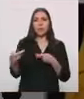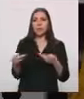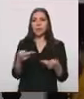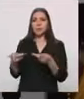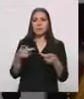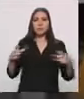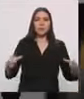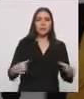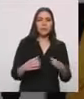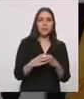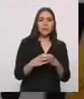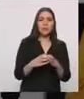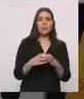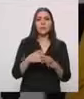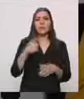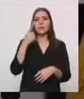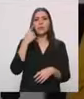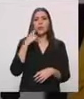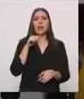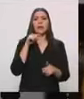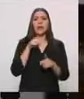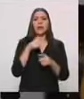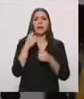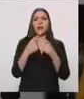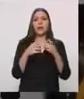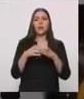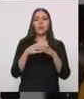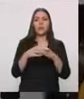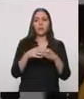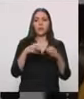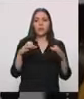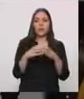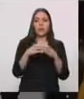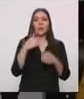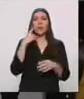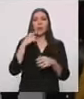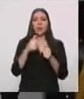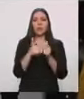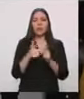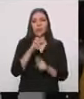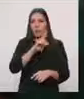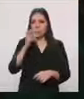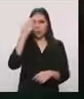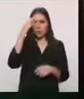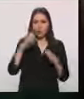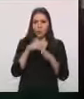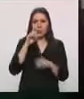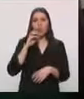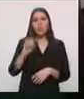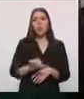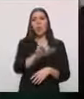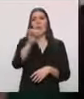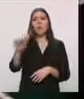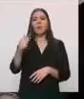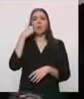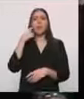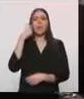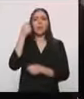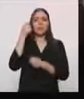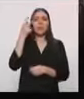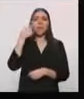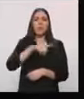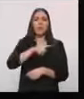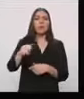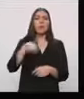en movimientos, simplemente movimientos, algunos sí reconocidos como movimientos feministas, otros movimientos que tienen algún tipo de protesta, pero son mujeres